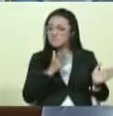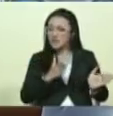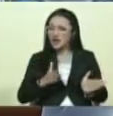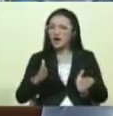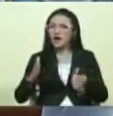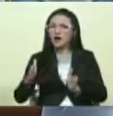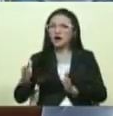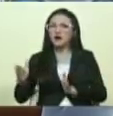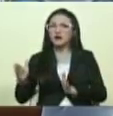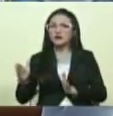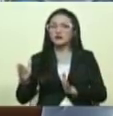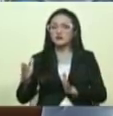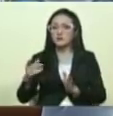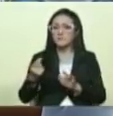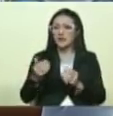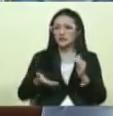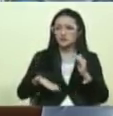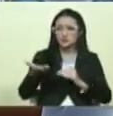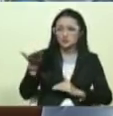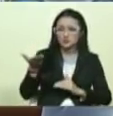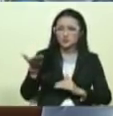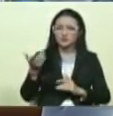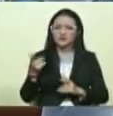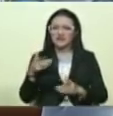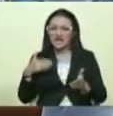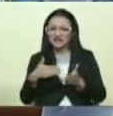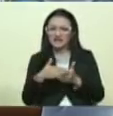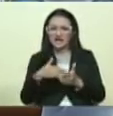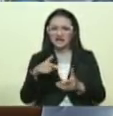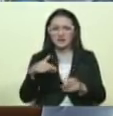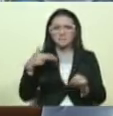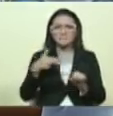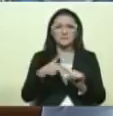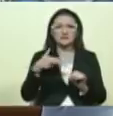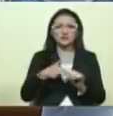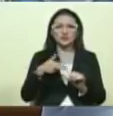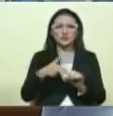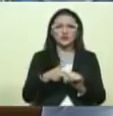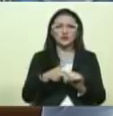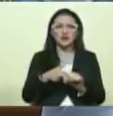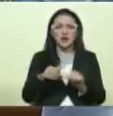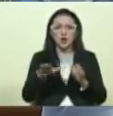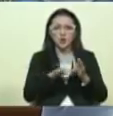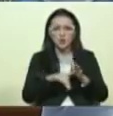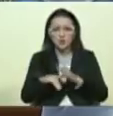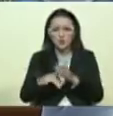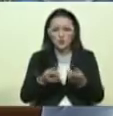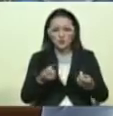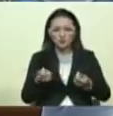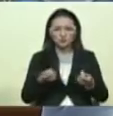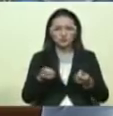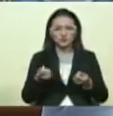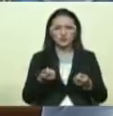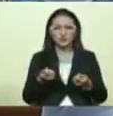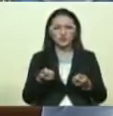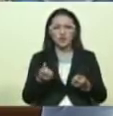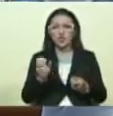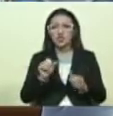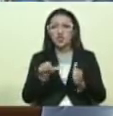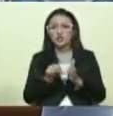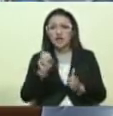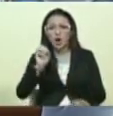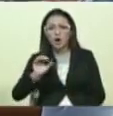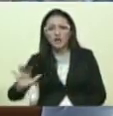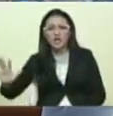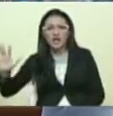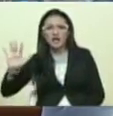estos sobreprecios, con este ataque a la industria petrolera a través de la corrupción que hemos detectado en Oriente, que hemos